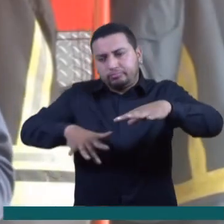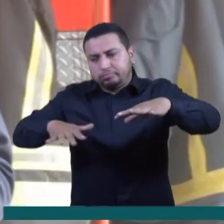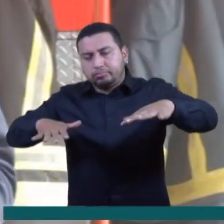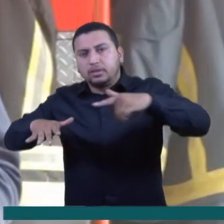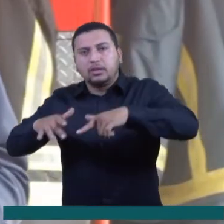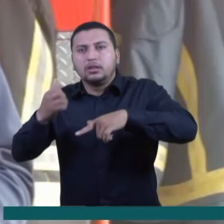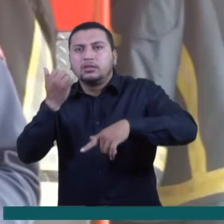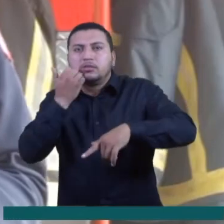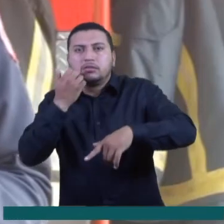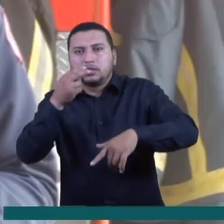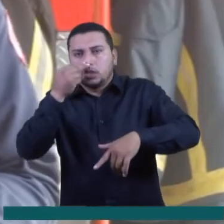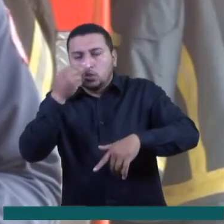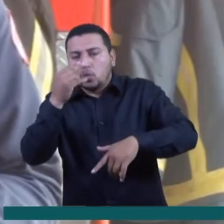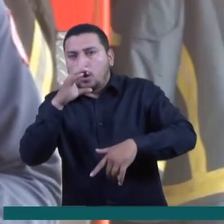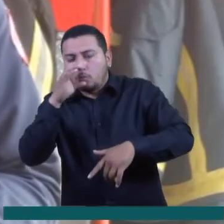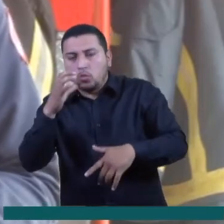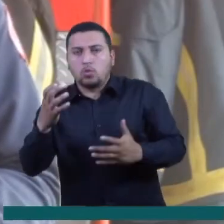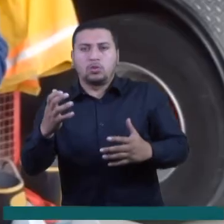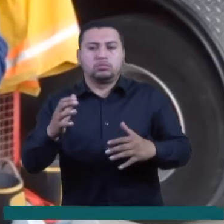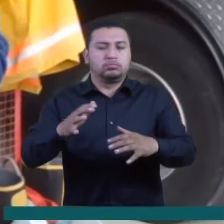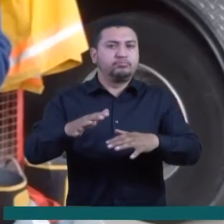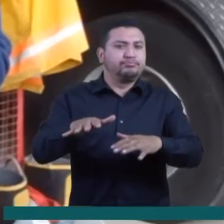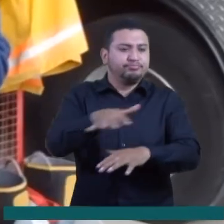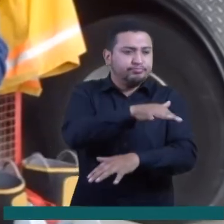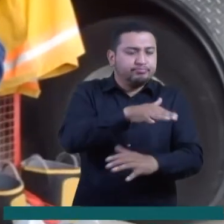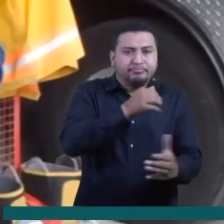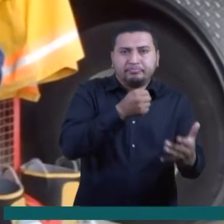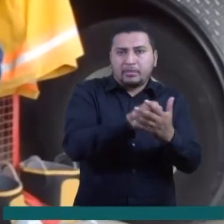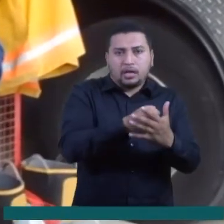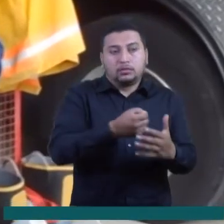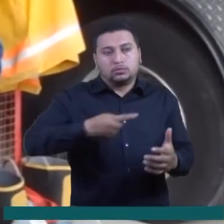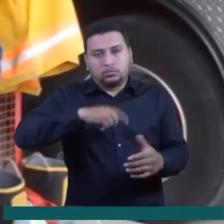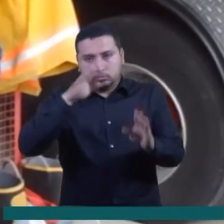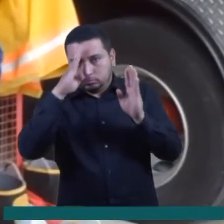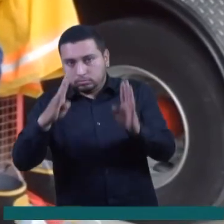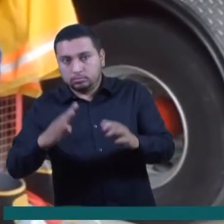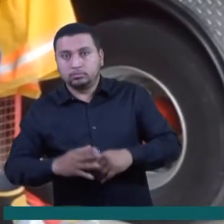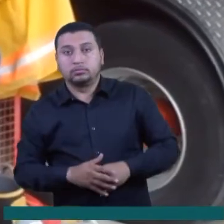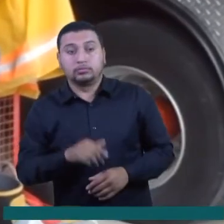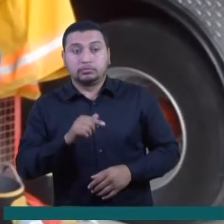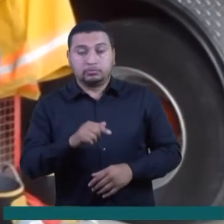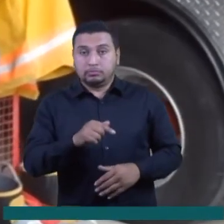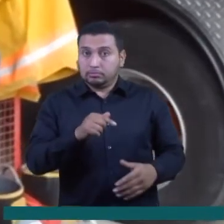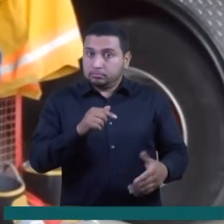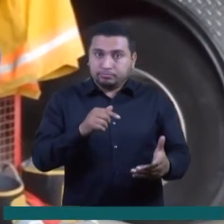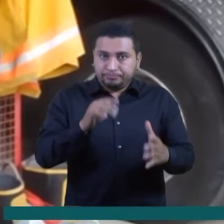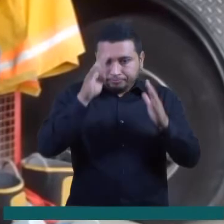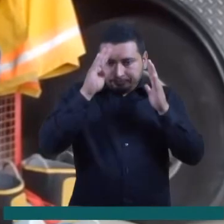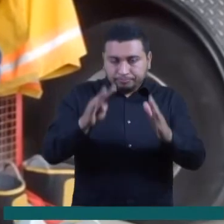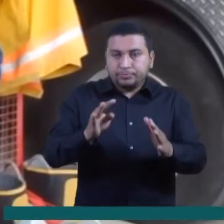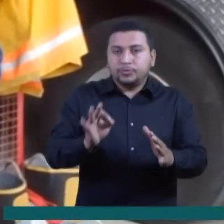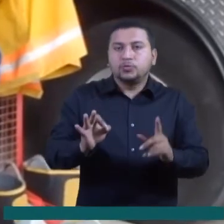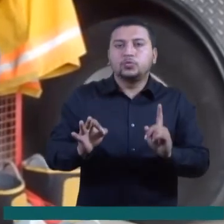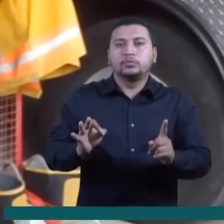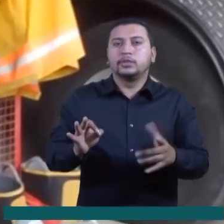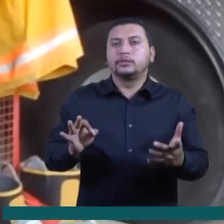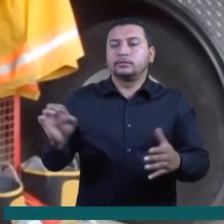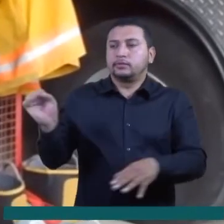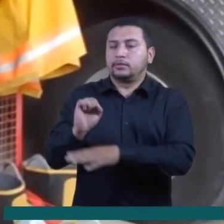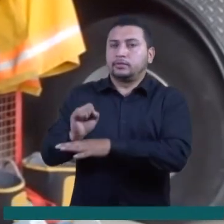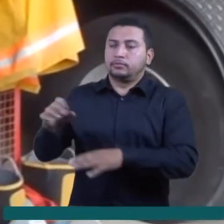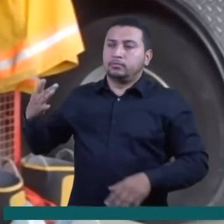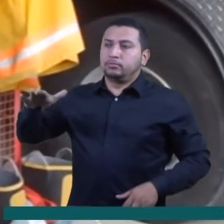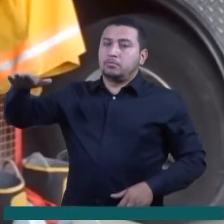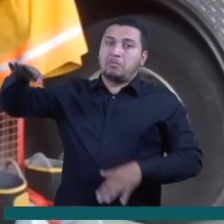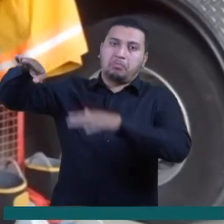hidrocarburos, accidentes de tránsito. Las tareas de rescate de los bomberos de Mocoa siempre han sido por la constante precipitación de